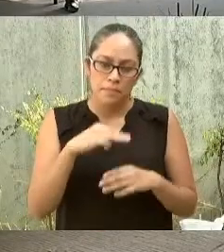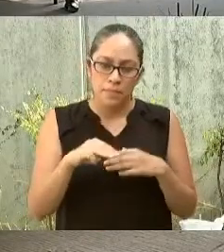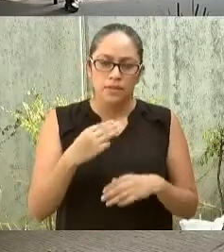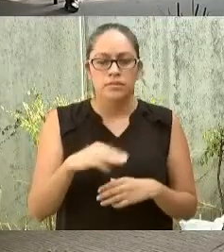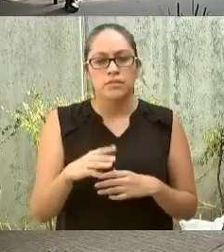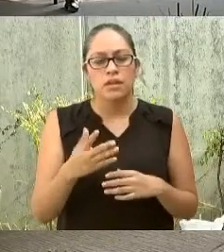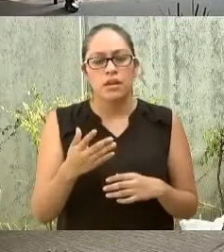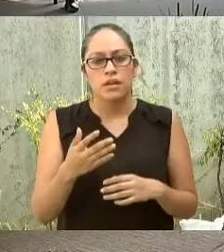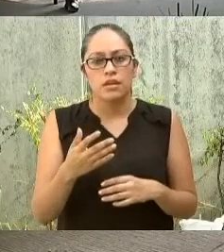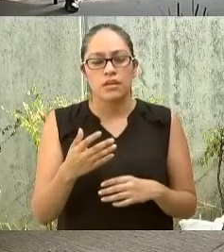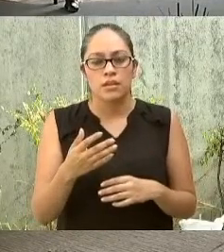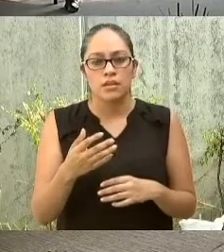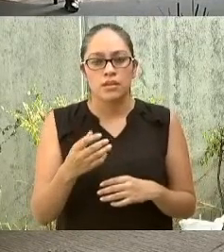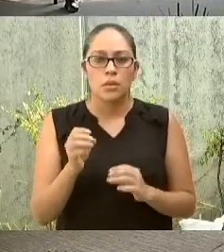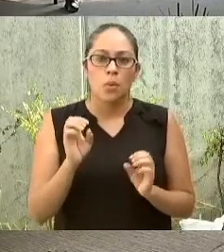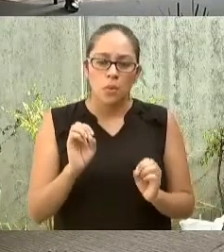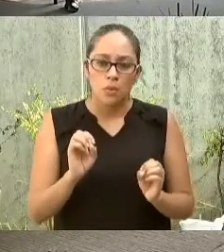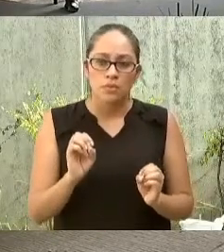por